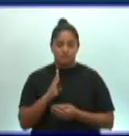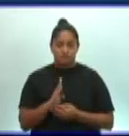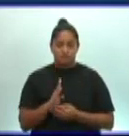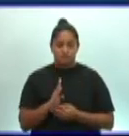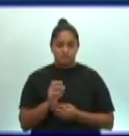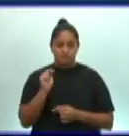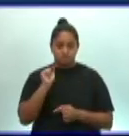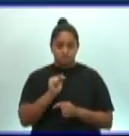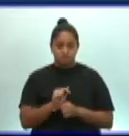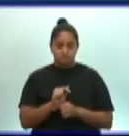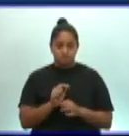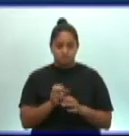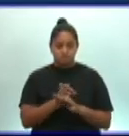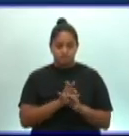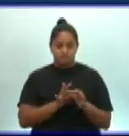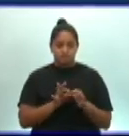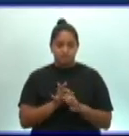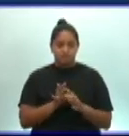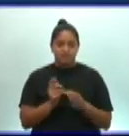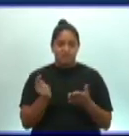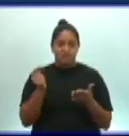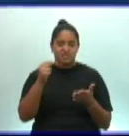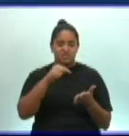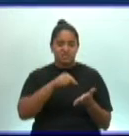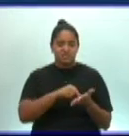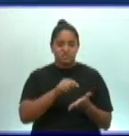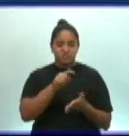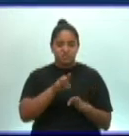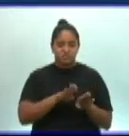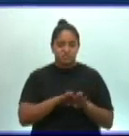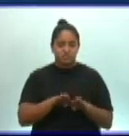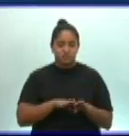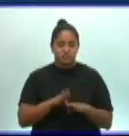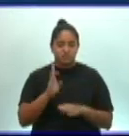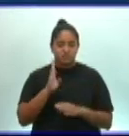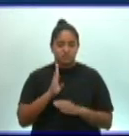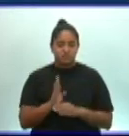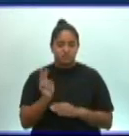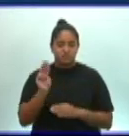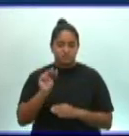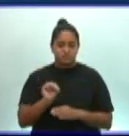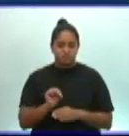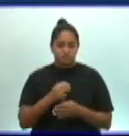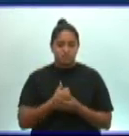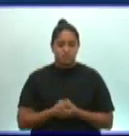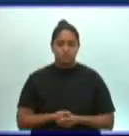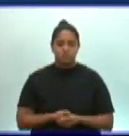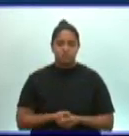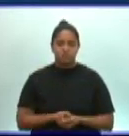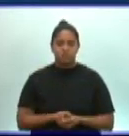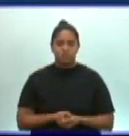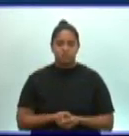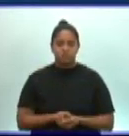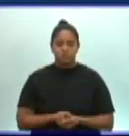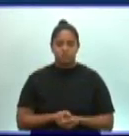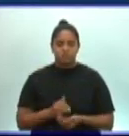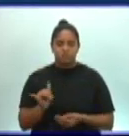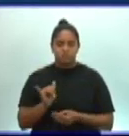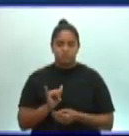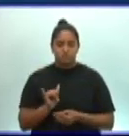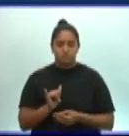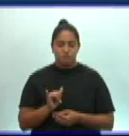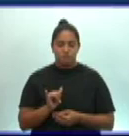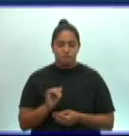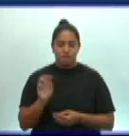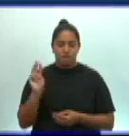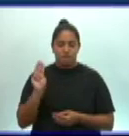está dirigida hacia el centro del movimiento, es la fuerza magnética, que es también la fuerza centrípeta, y que es igual a la masa, pero por